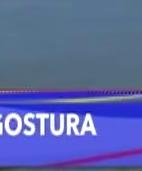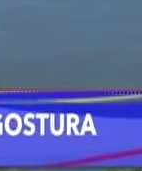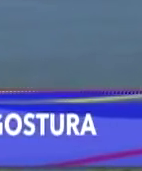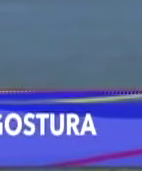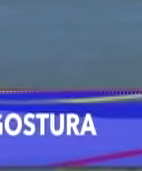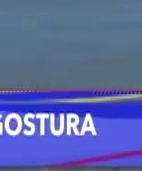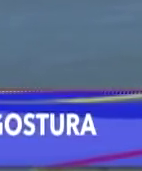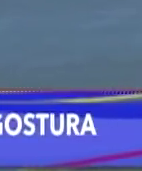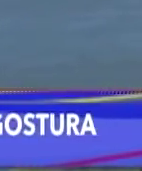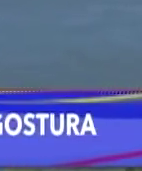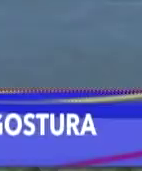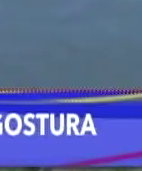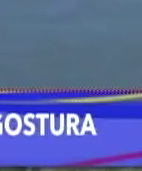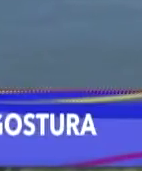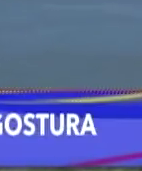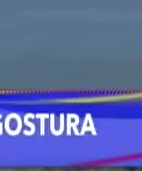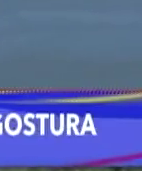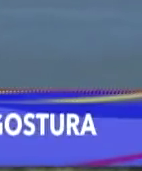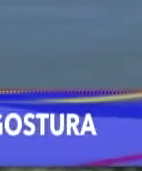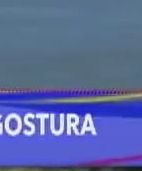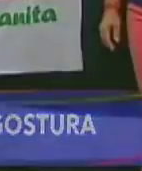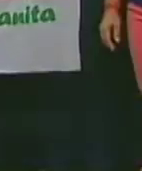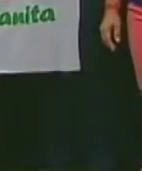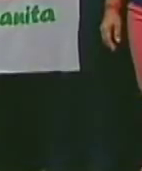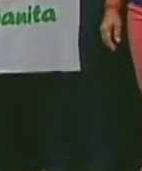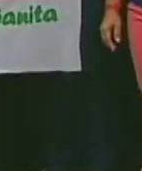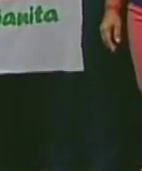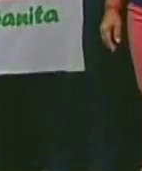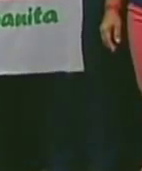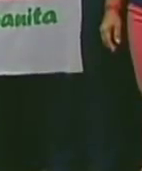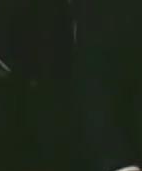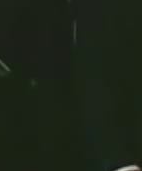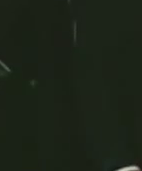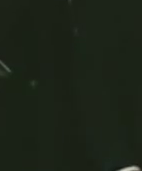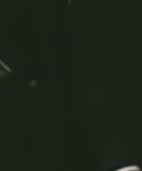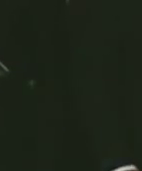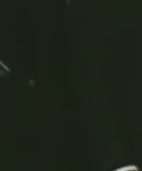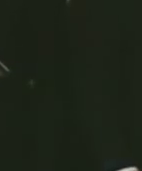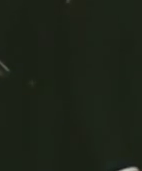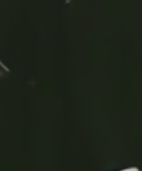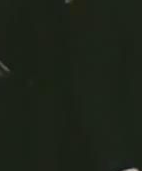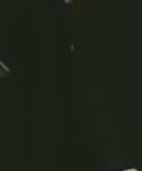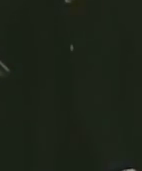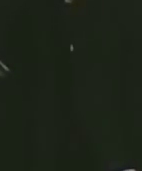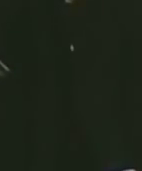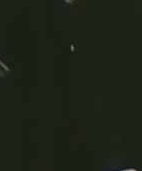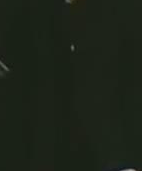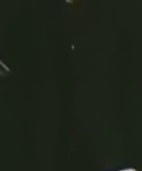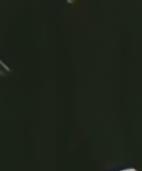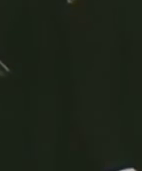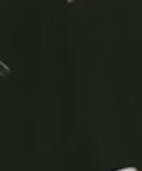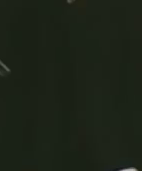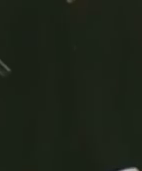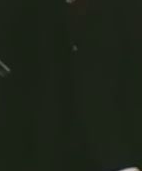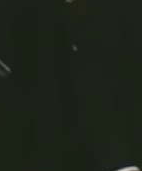La trayectoria de lo que fuimos, de lo que fueron nuestros